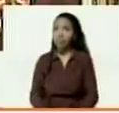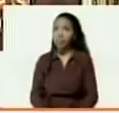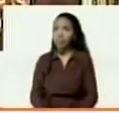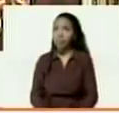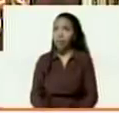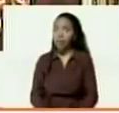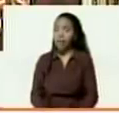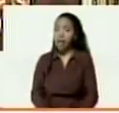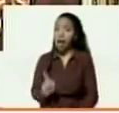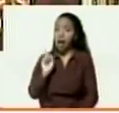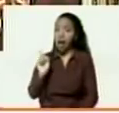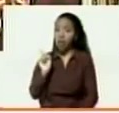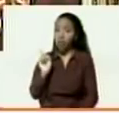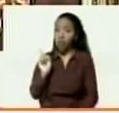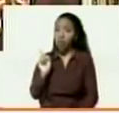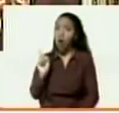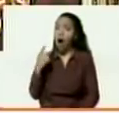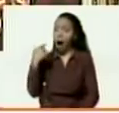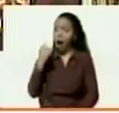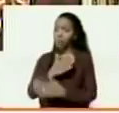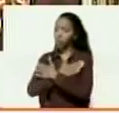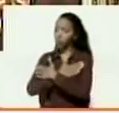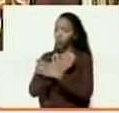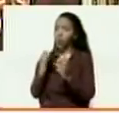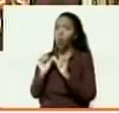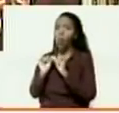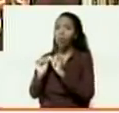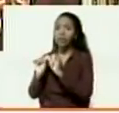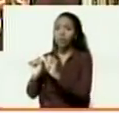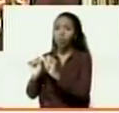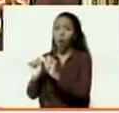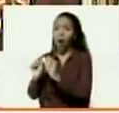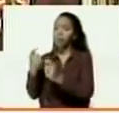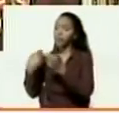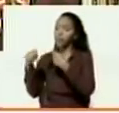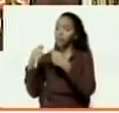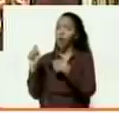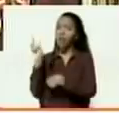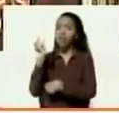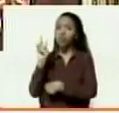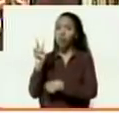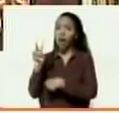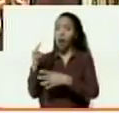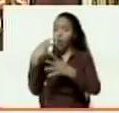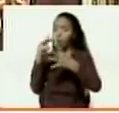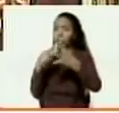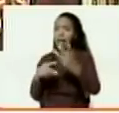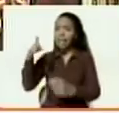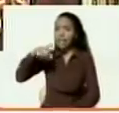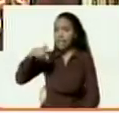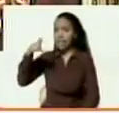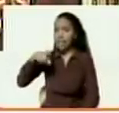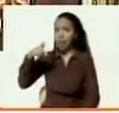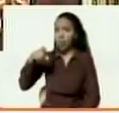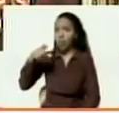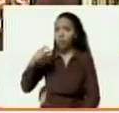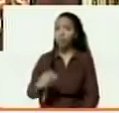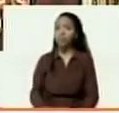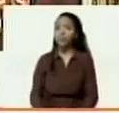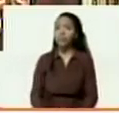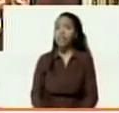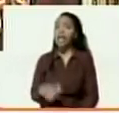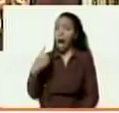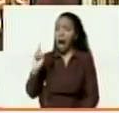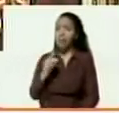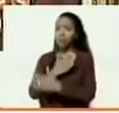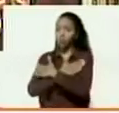Ellos están todos dispuestos a seguir vendiéndole a Venezuela los productos que necesitamos. Y están